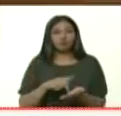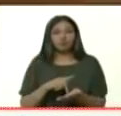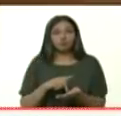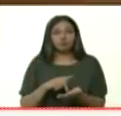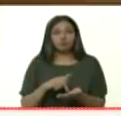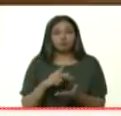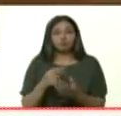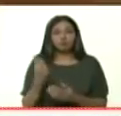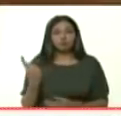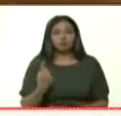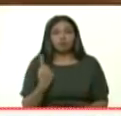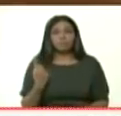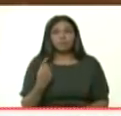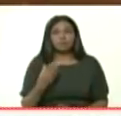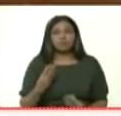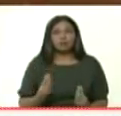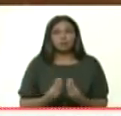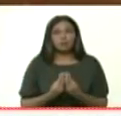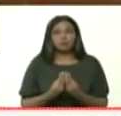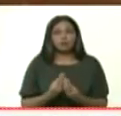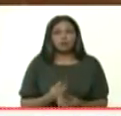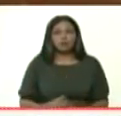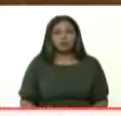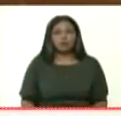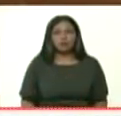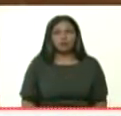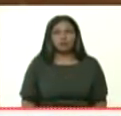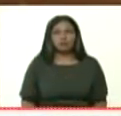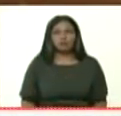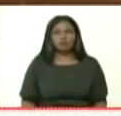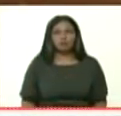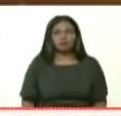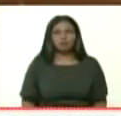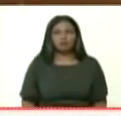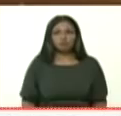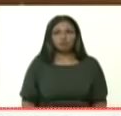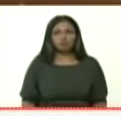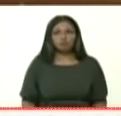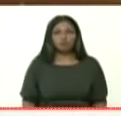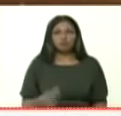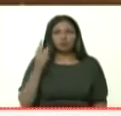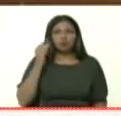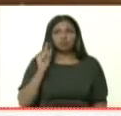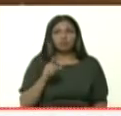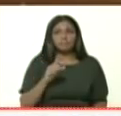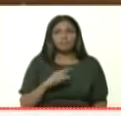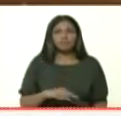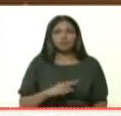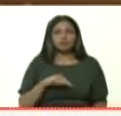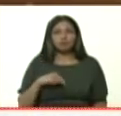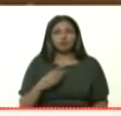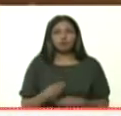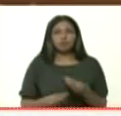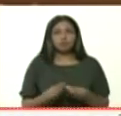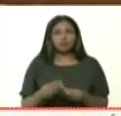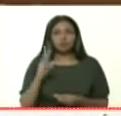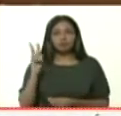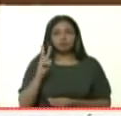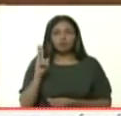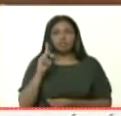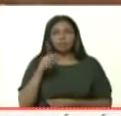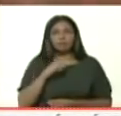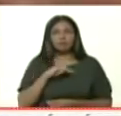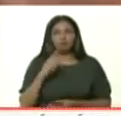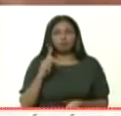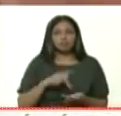no solamente acompañando solidariamente a las mujeres de la República de Venezuela, sino que